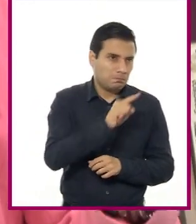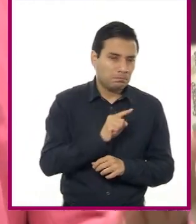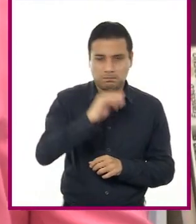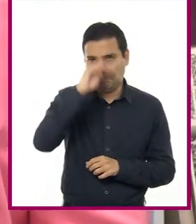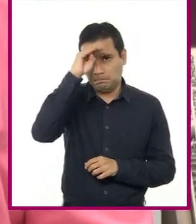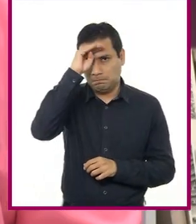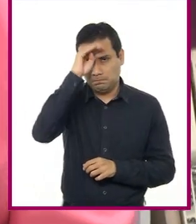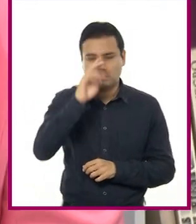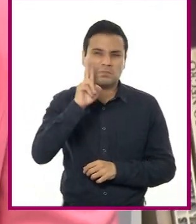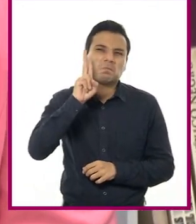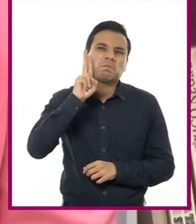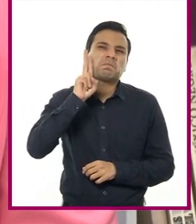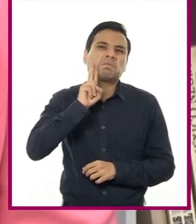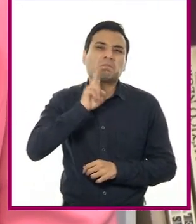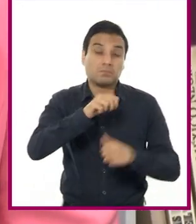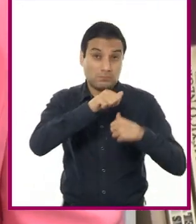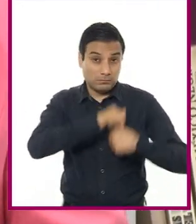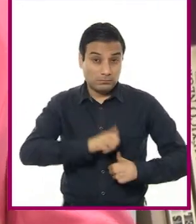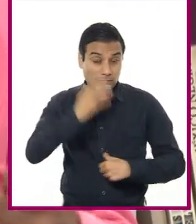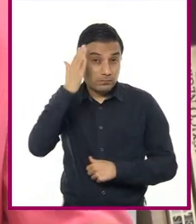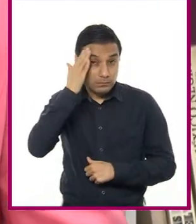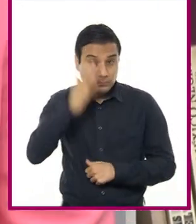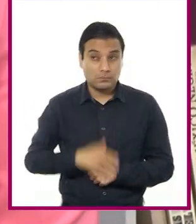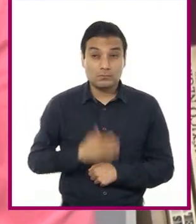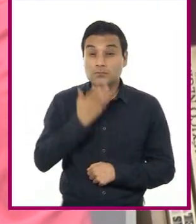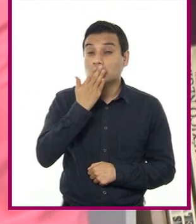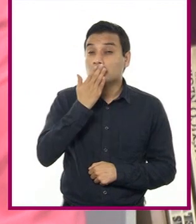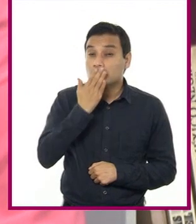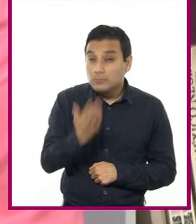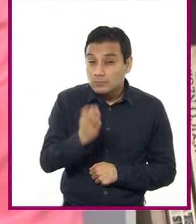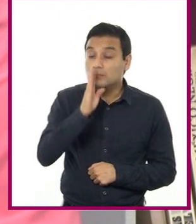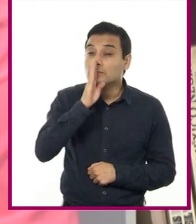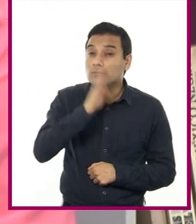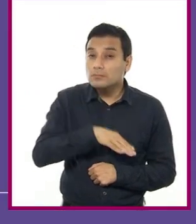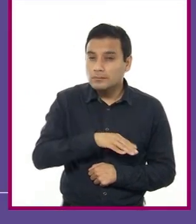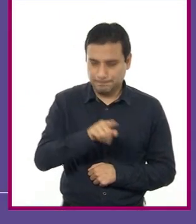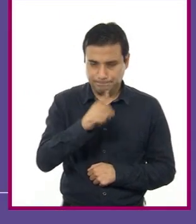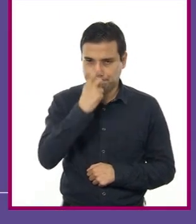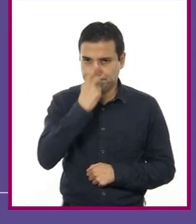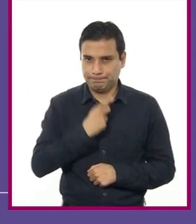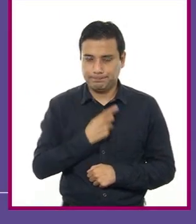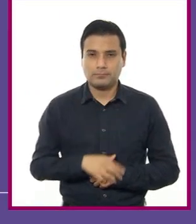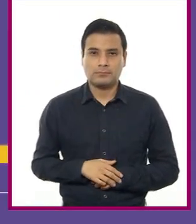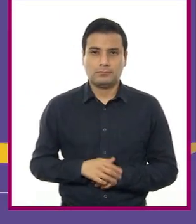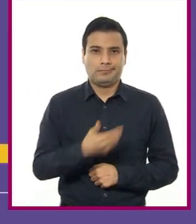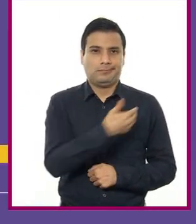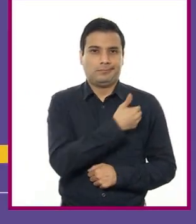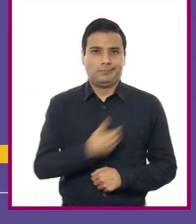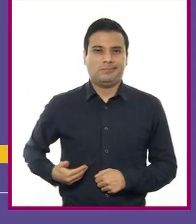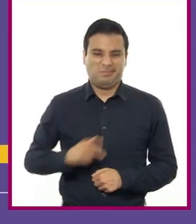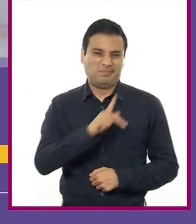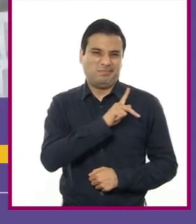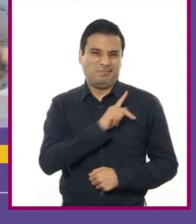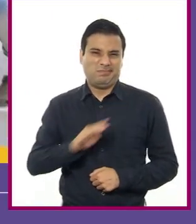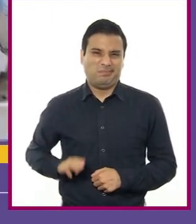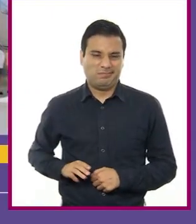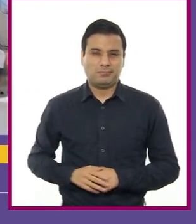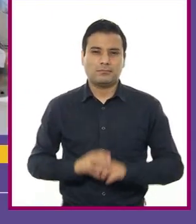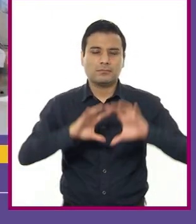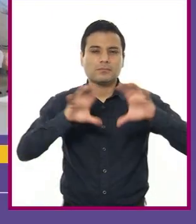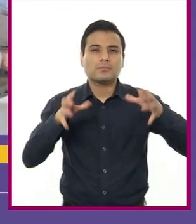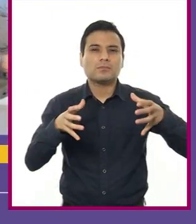juzgarán el actuar de la autoridad con base en los criterios anteriores. El presidente municipal de la